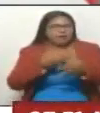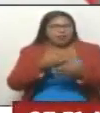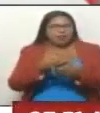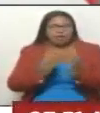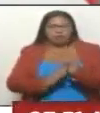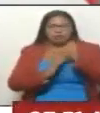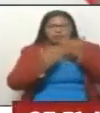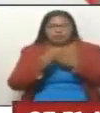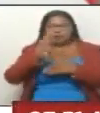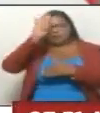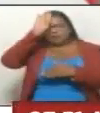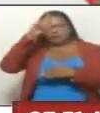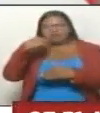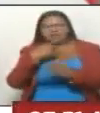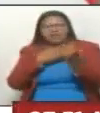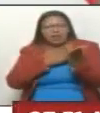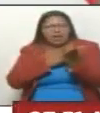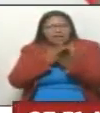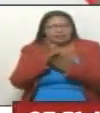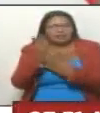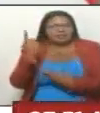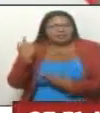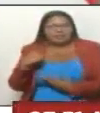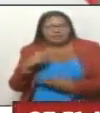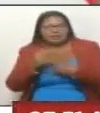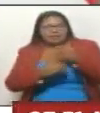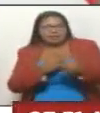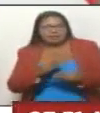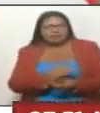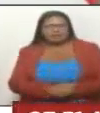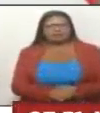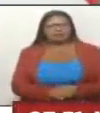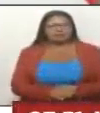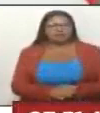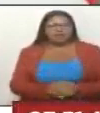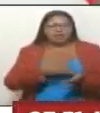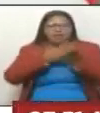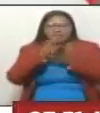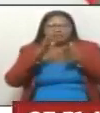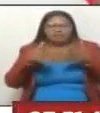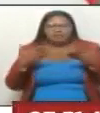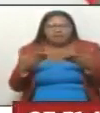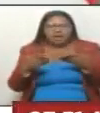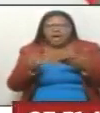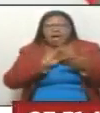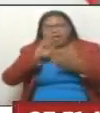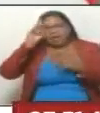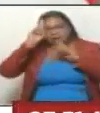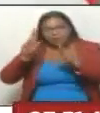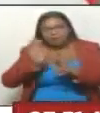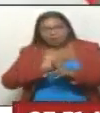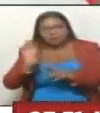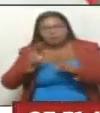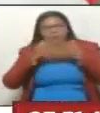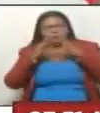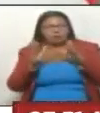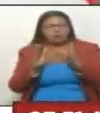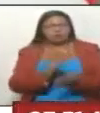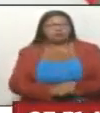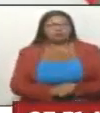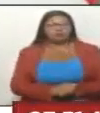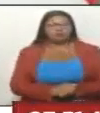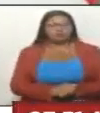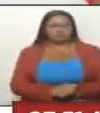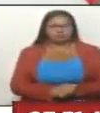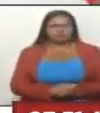esta materia, una lealtad. Esa lealtad nace del respeto a la soberanía popular que aprobó